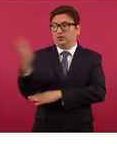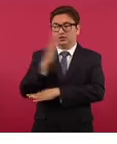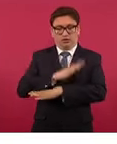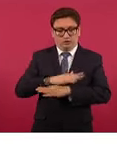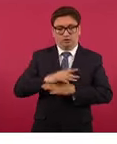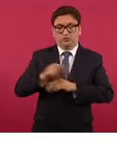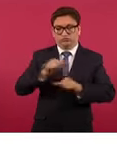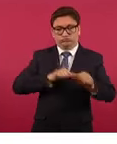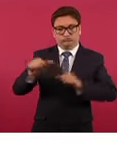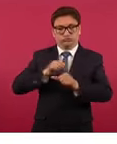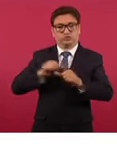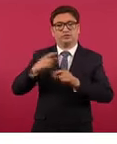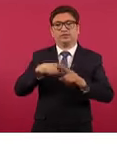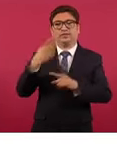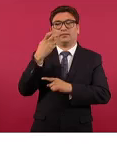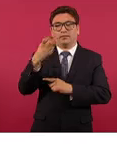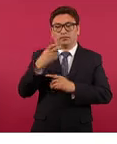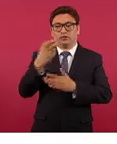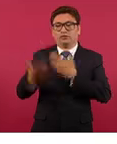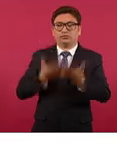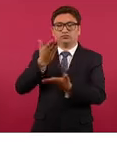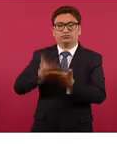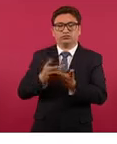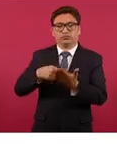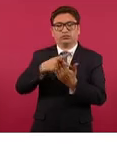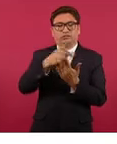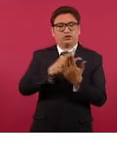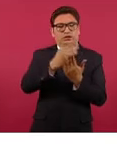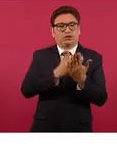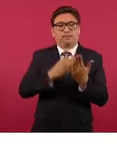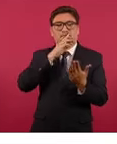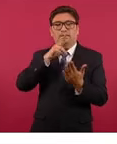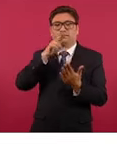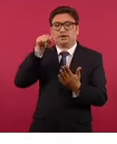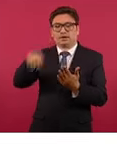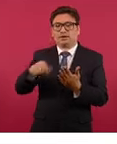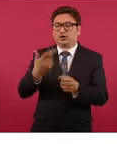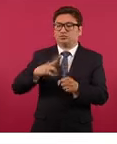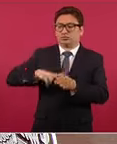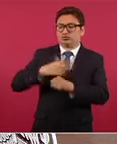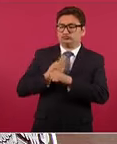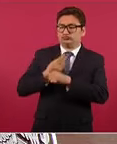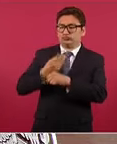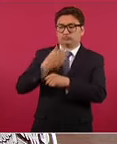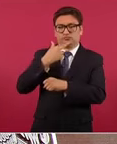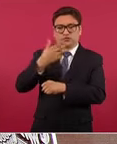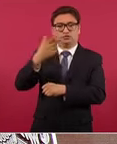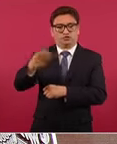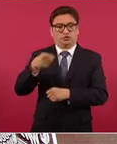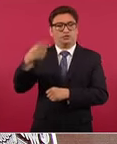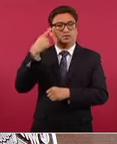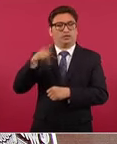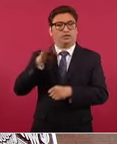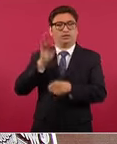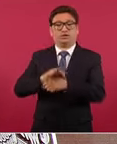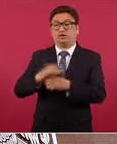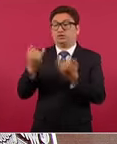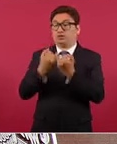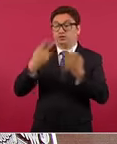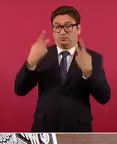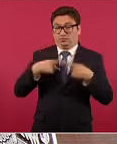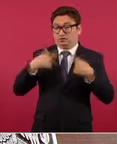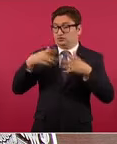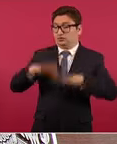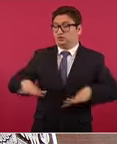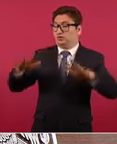eso fue que se estableció un plan de mejoras de este hospital además de habilitar un albergue para que el pueblo